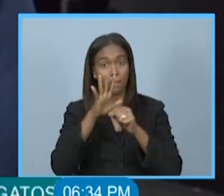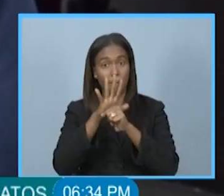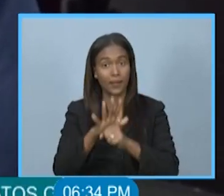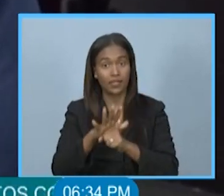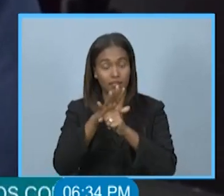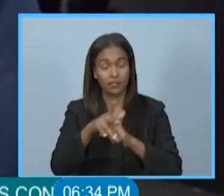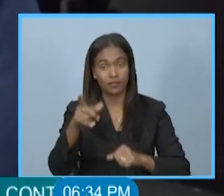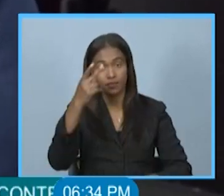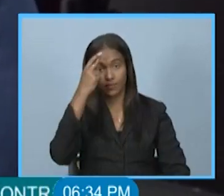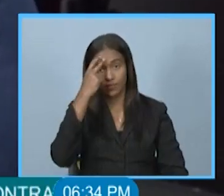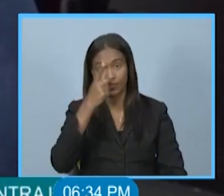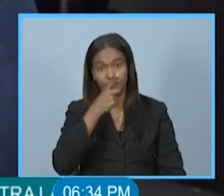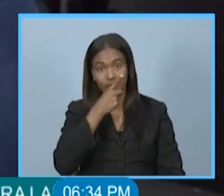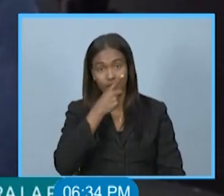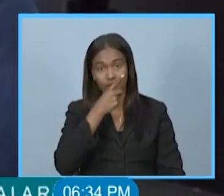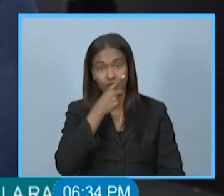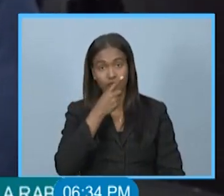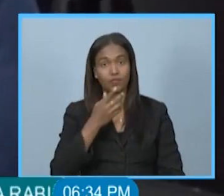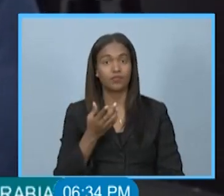a la República Dominicana